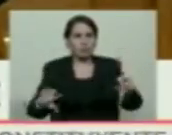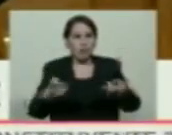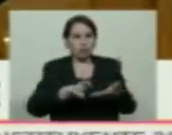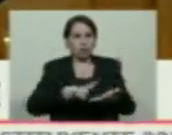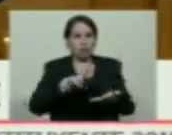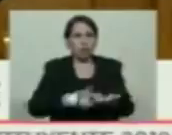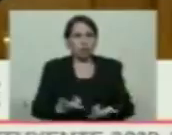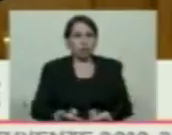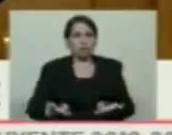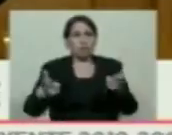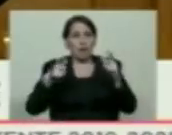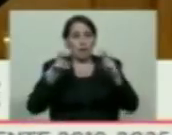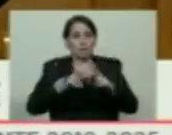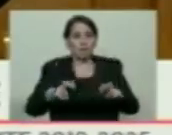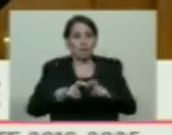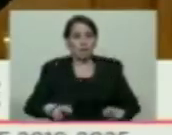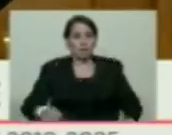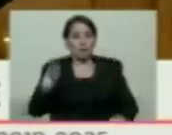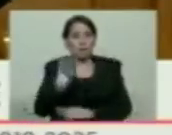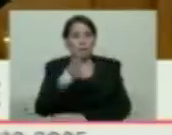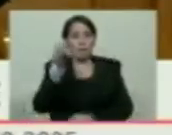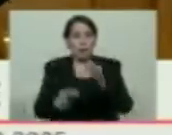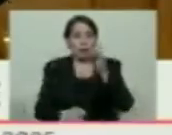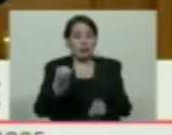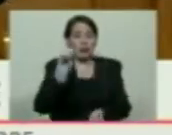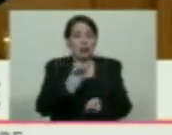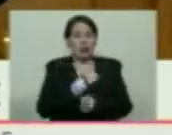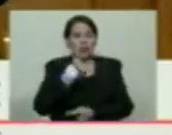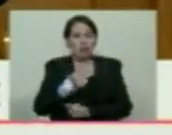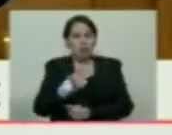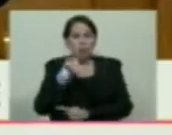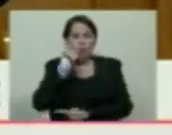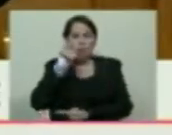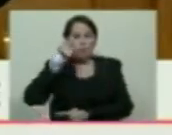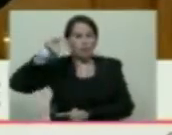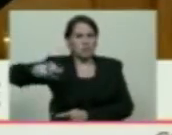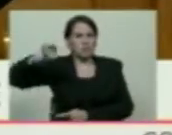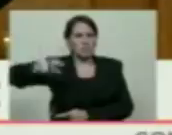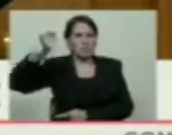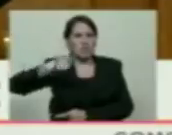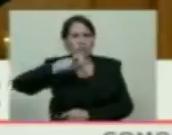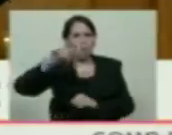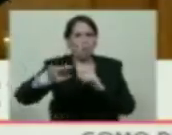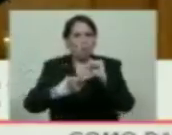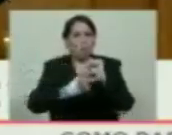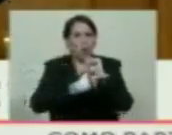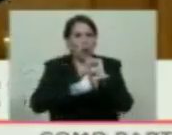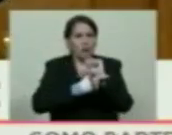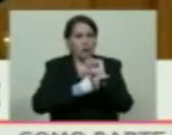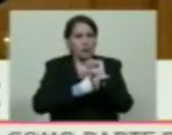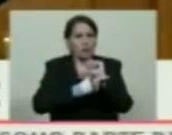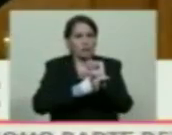la continuación de la investigación penal del ciudadano diputado de la Asamblea Nacional Juan Gerardo Antonio